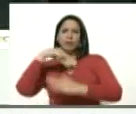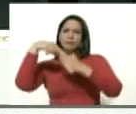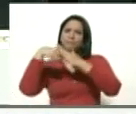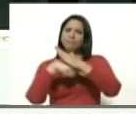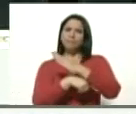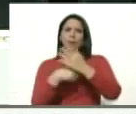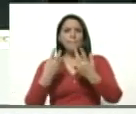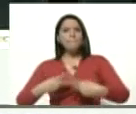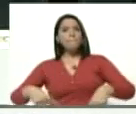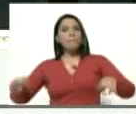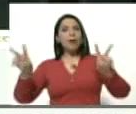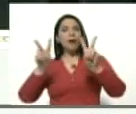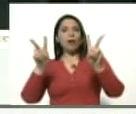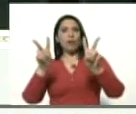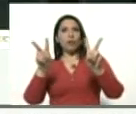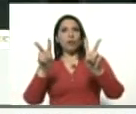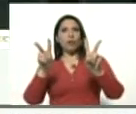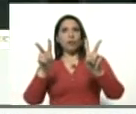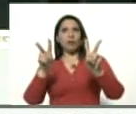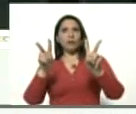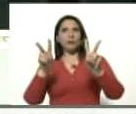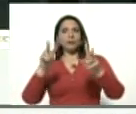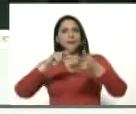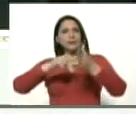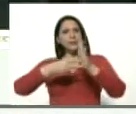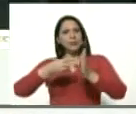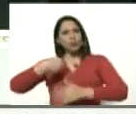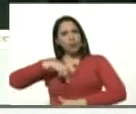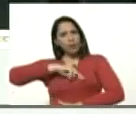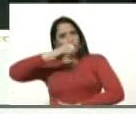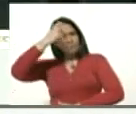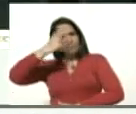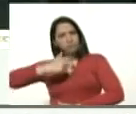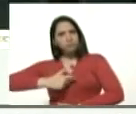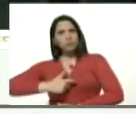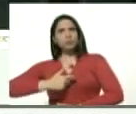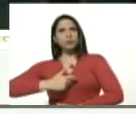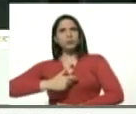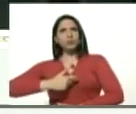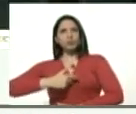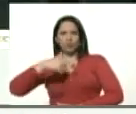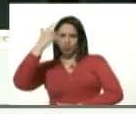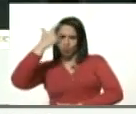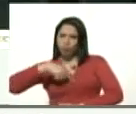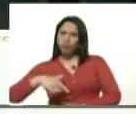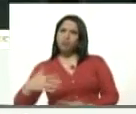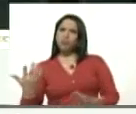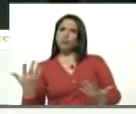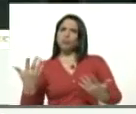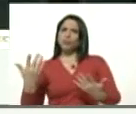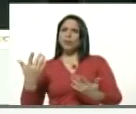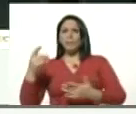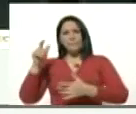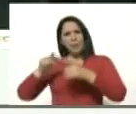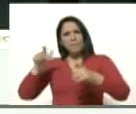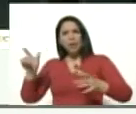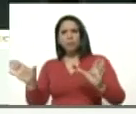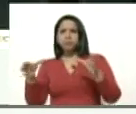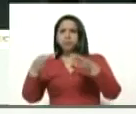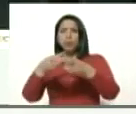Los valores que caracterizan nuestro ser. El carácter, la personalidad colectiva de un